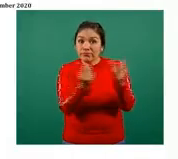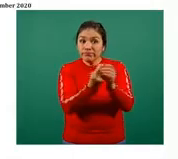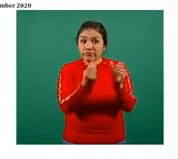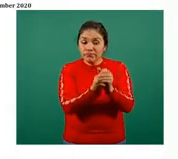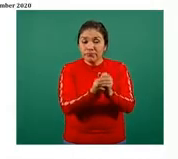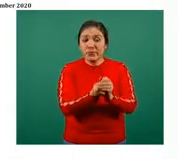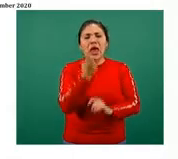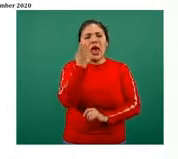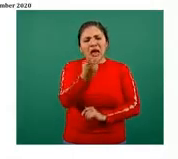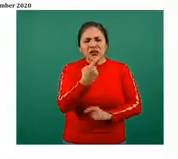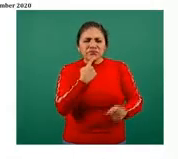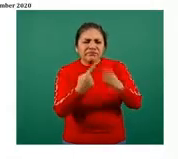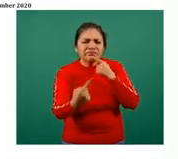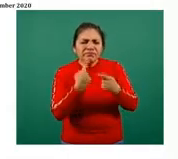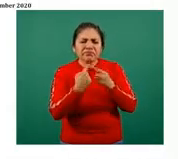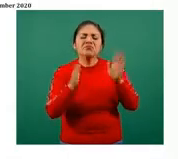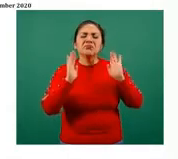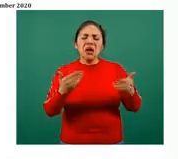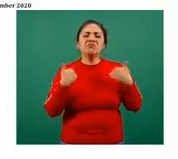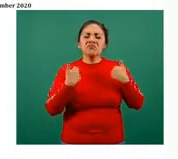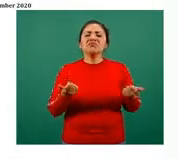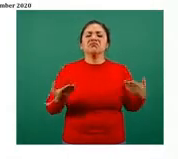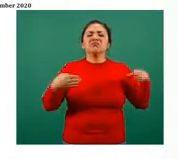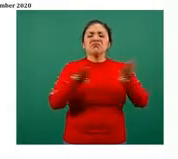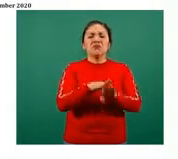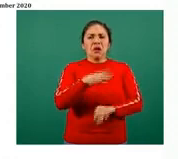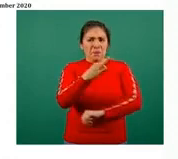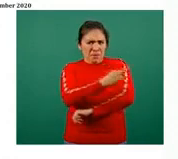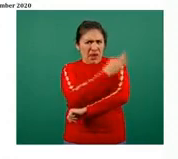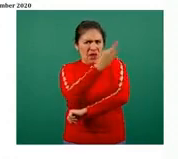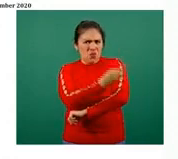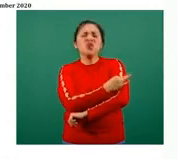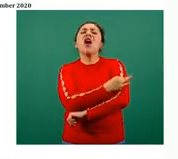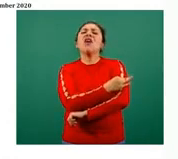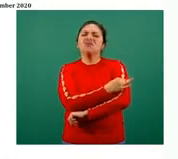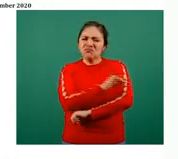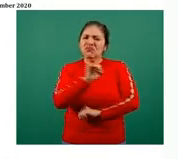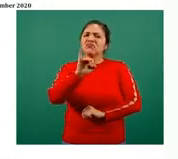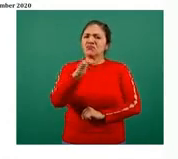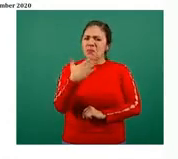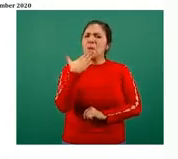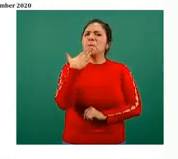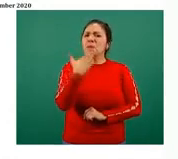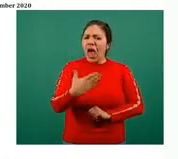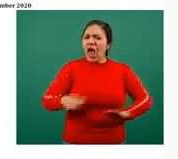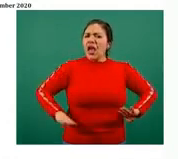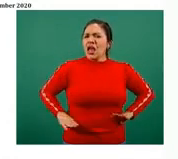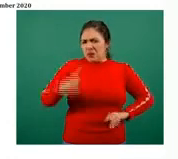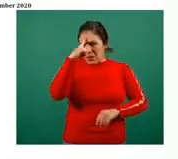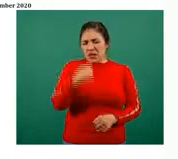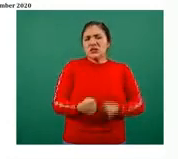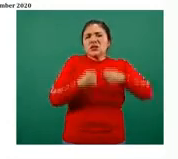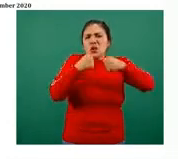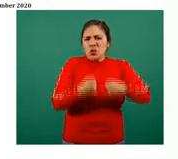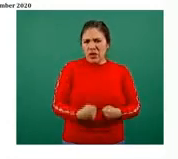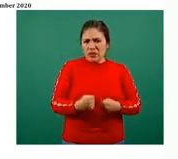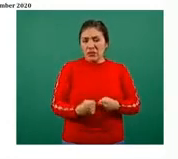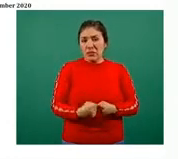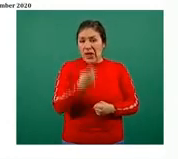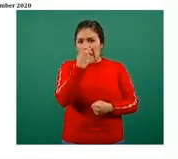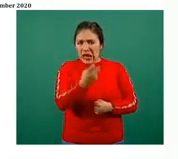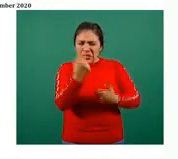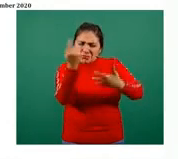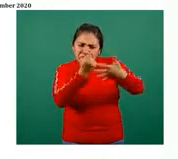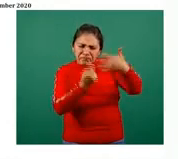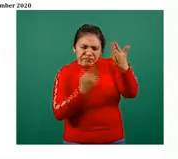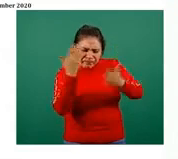comité concluye que la vacuna parece tener un buen perfil de seguridad y que los datos